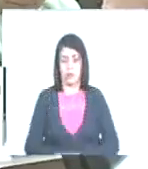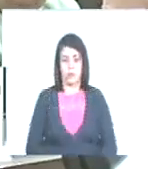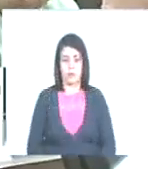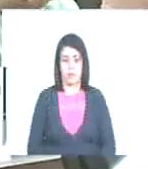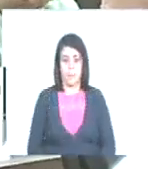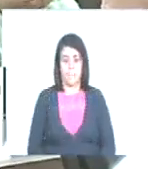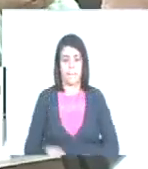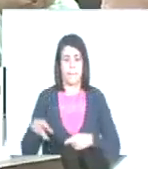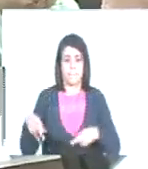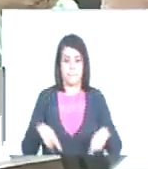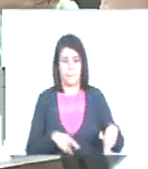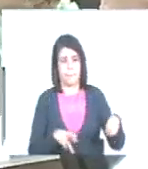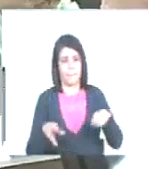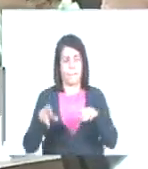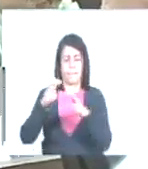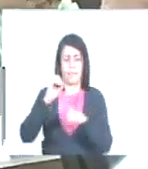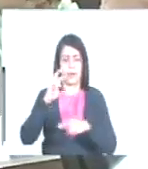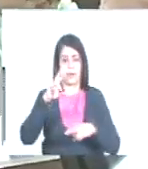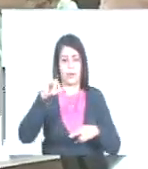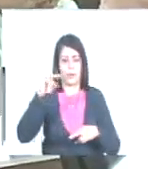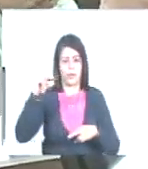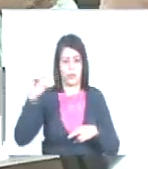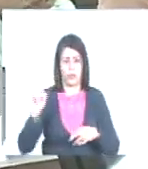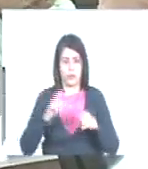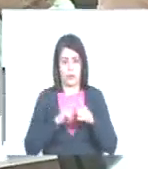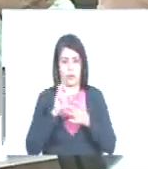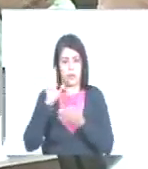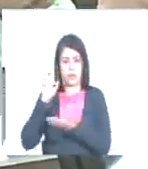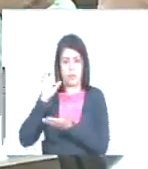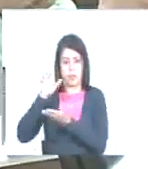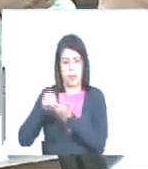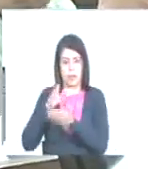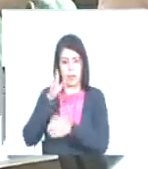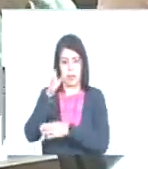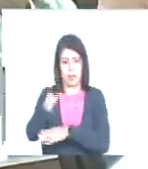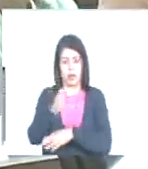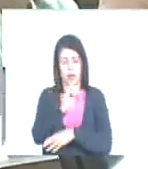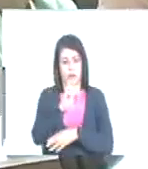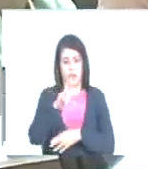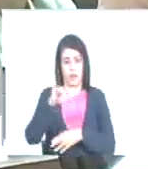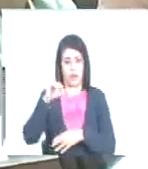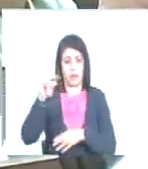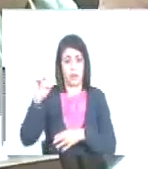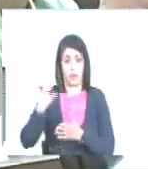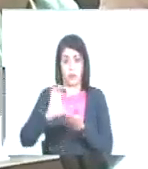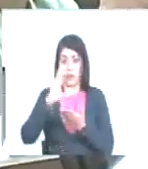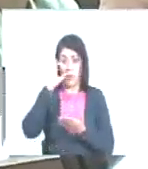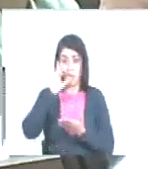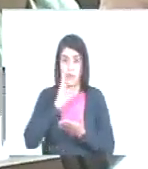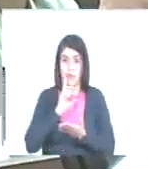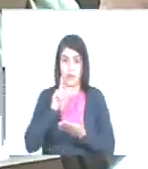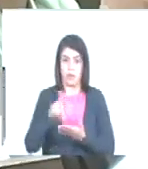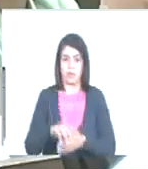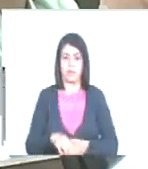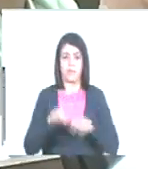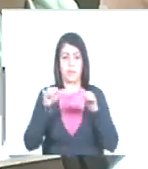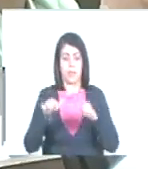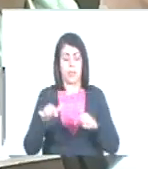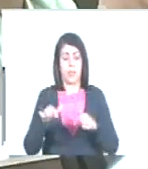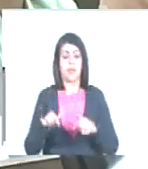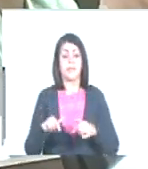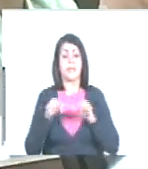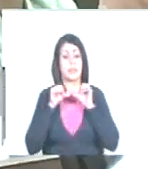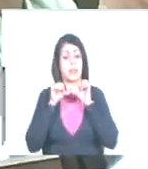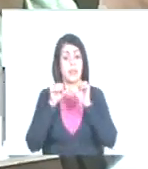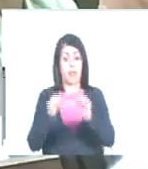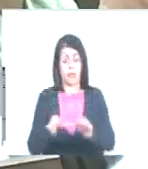del río Orinoco, como también me atrapó a mí, de Margarita hasta allá, hasta el Orinoco, hasta por el estado de Bolívar. Y ahí lo atrapó, ahí